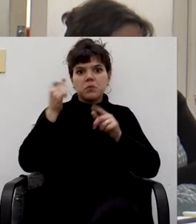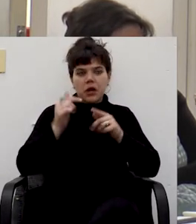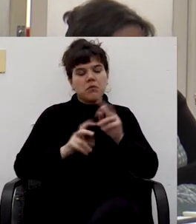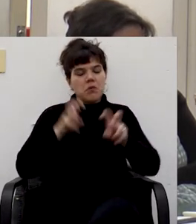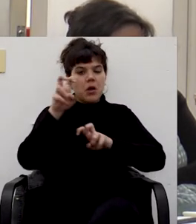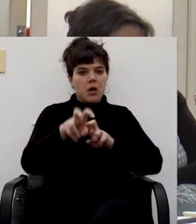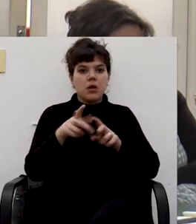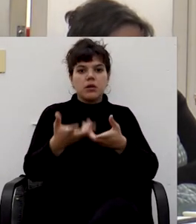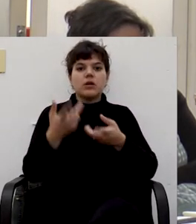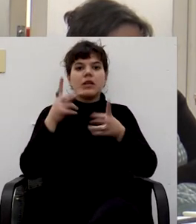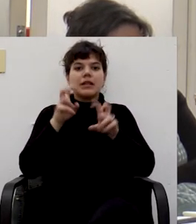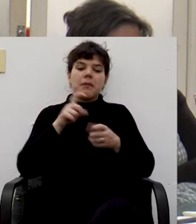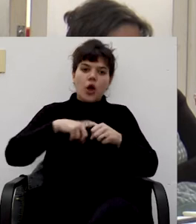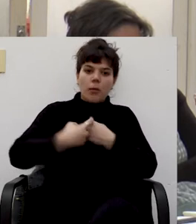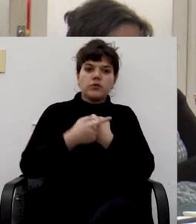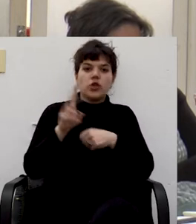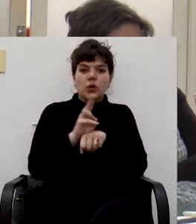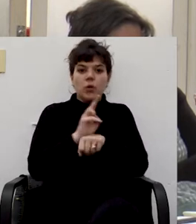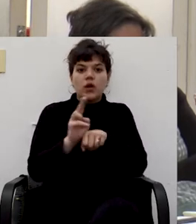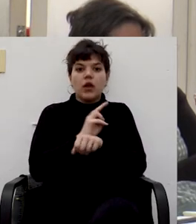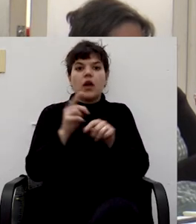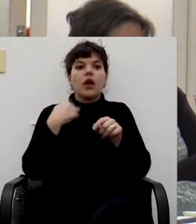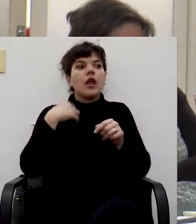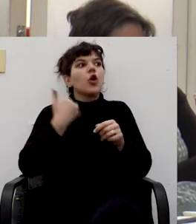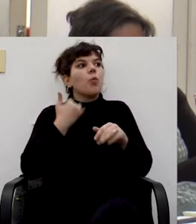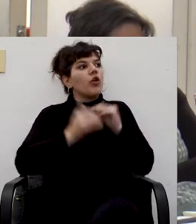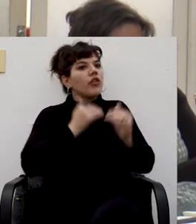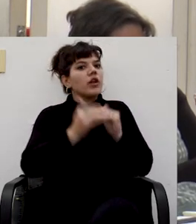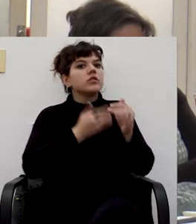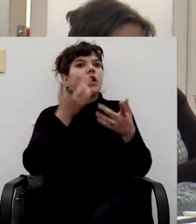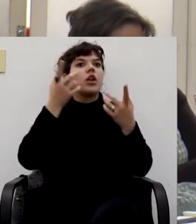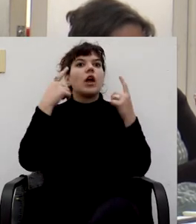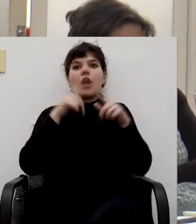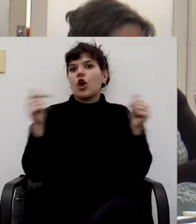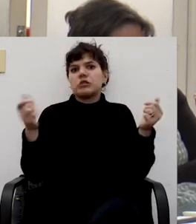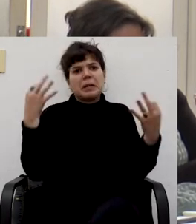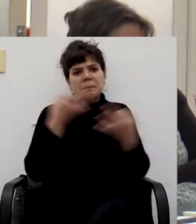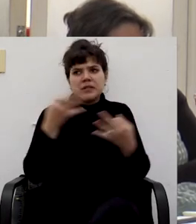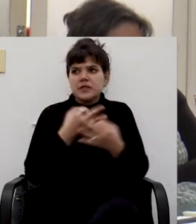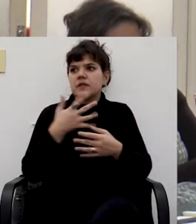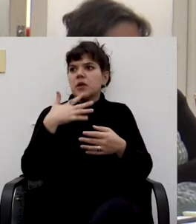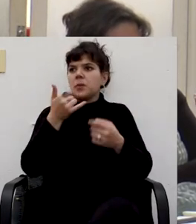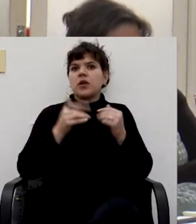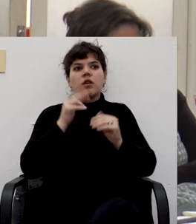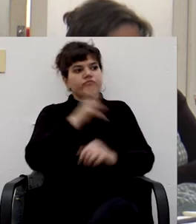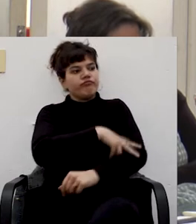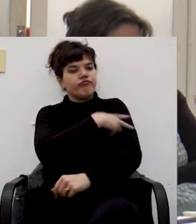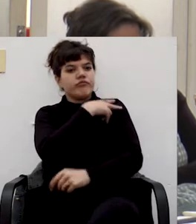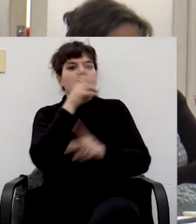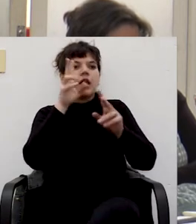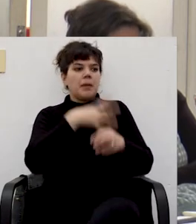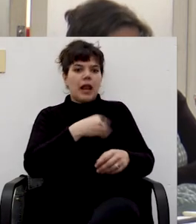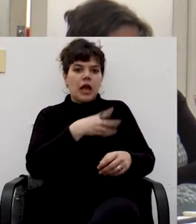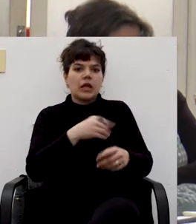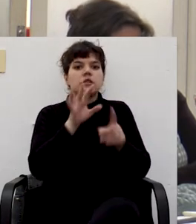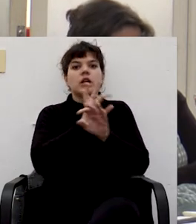creación de una comisión de cuidados y con el desarrollo de acciones específicas. Se trabaja en la generalización de las salas de lactancia, que no están todos